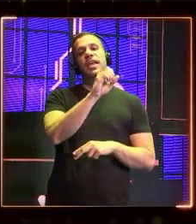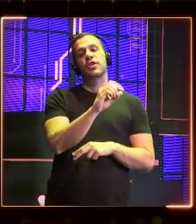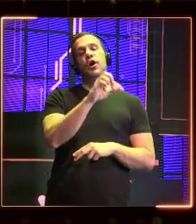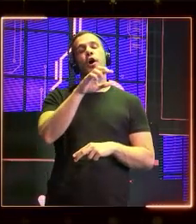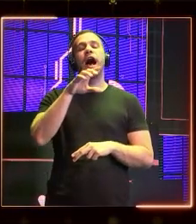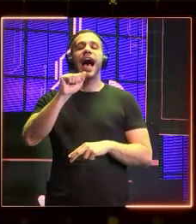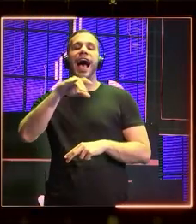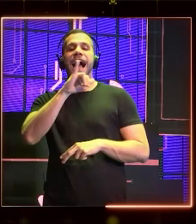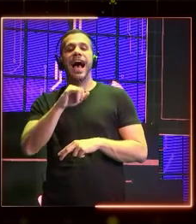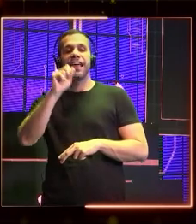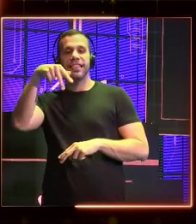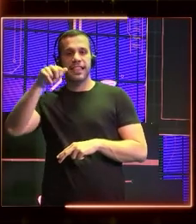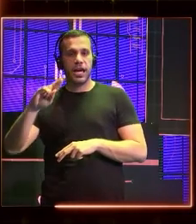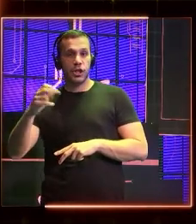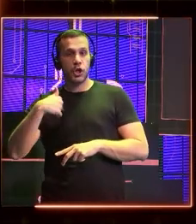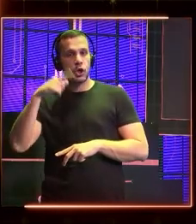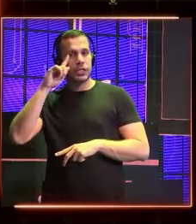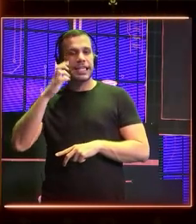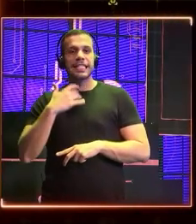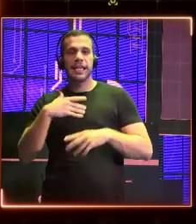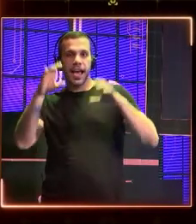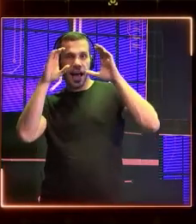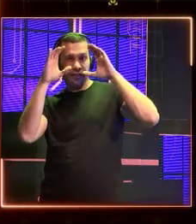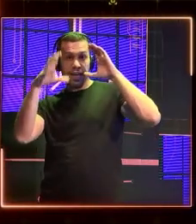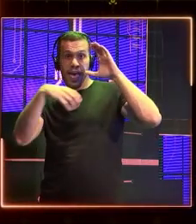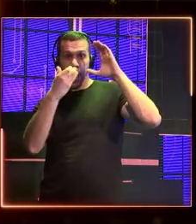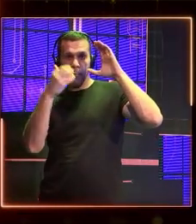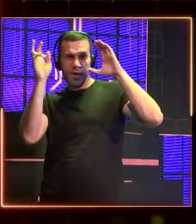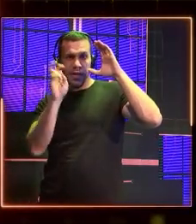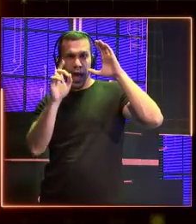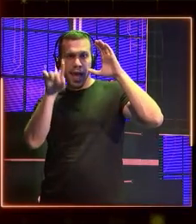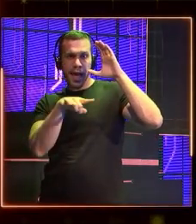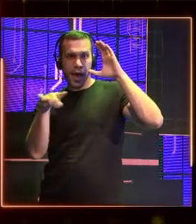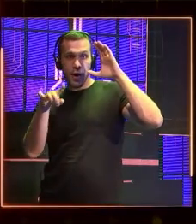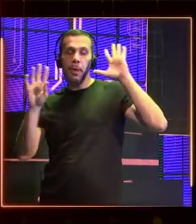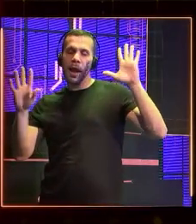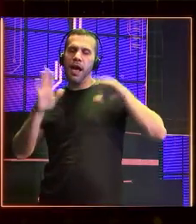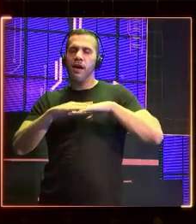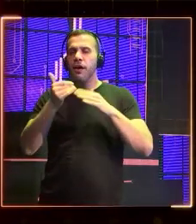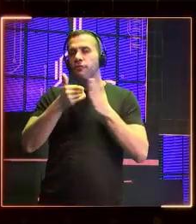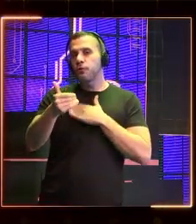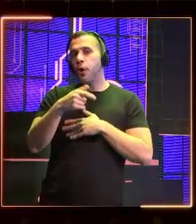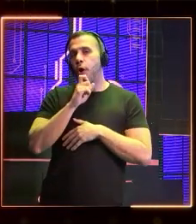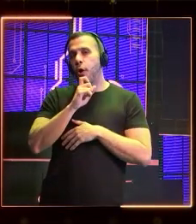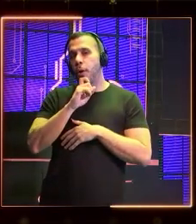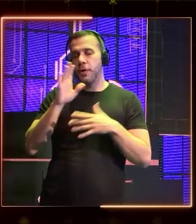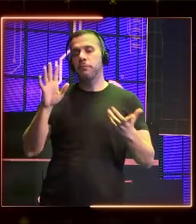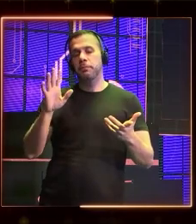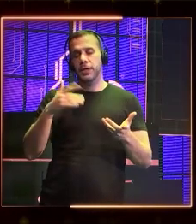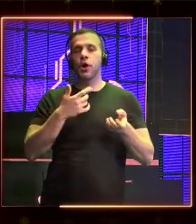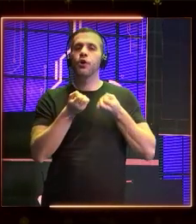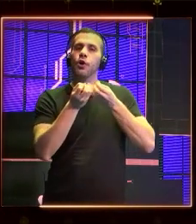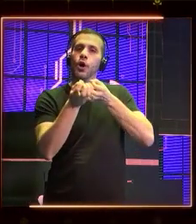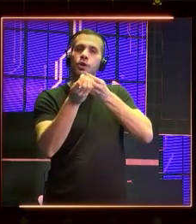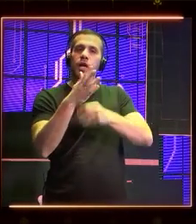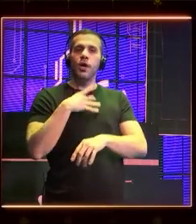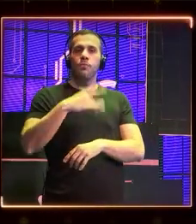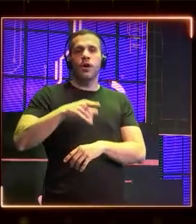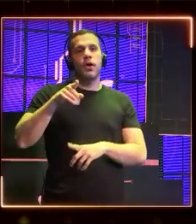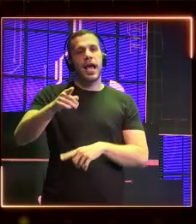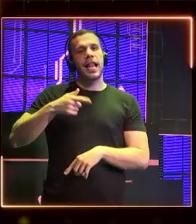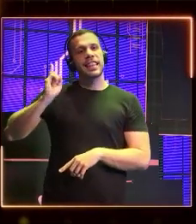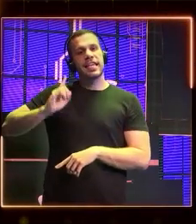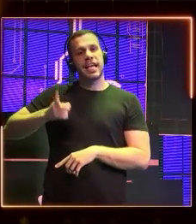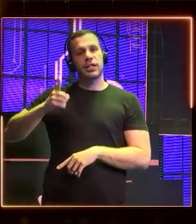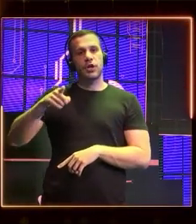sé si vendrá con las gafas visión Pro para tratar de dilucidar algunos aspectos sobre el futuro Pero lo que sí sabemos lo que sí les puedo contar es que es director de